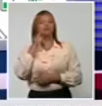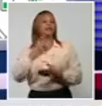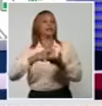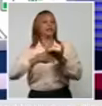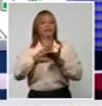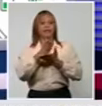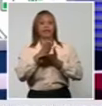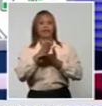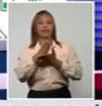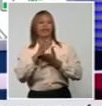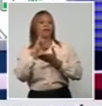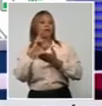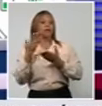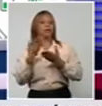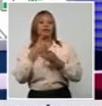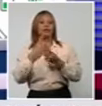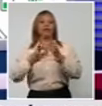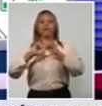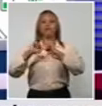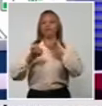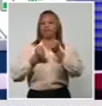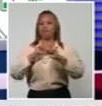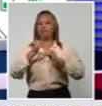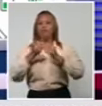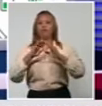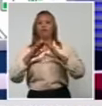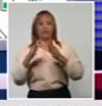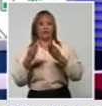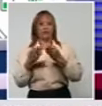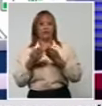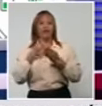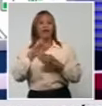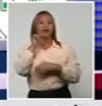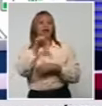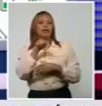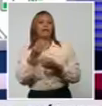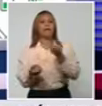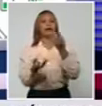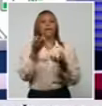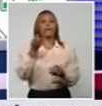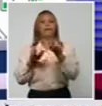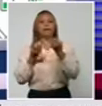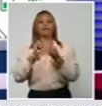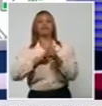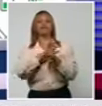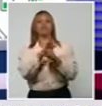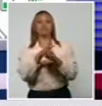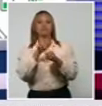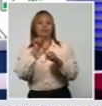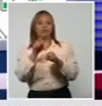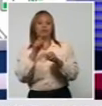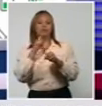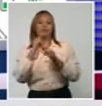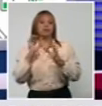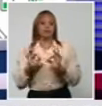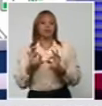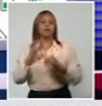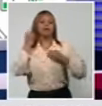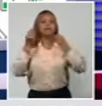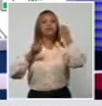de los controles que tienen lugar donde existen brotes de la COVID-19 porque si bien se